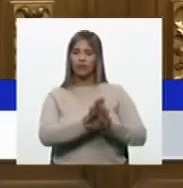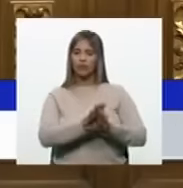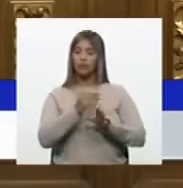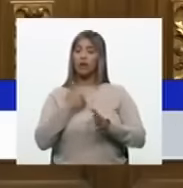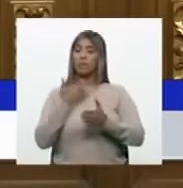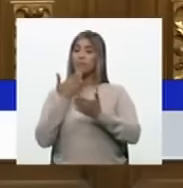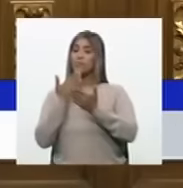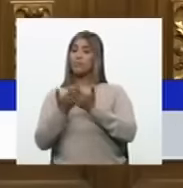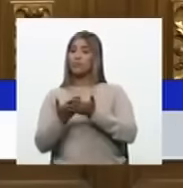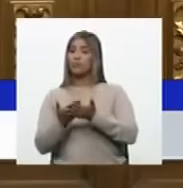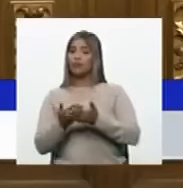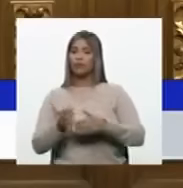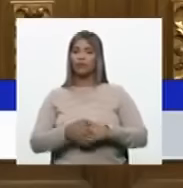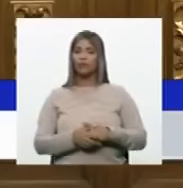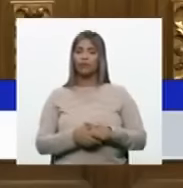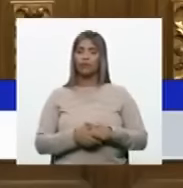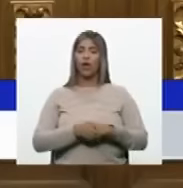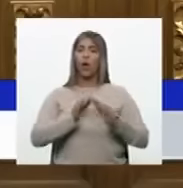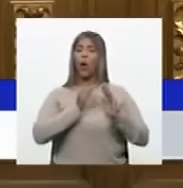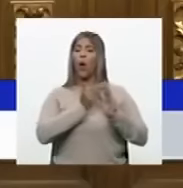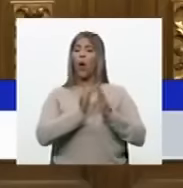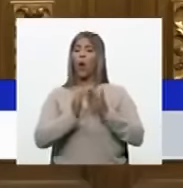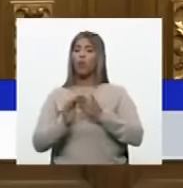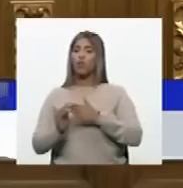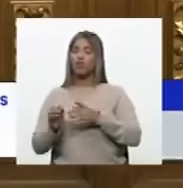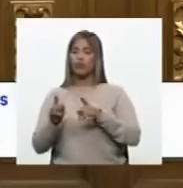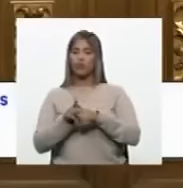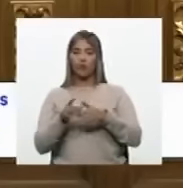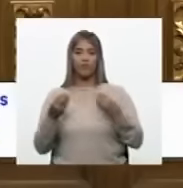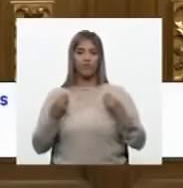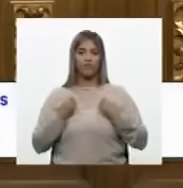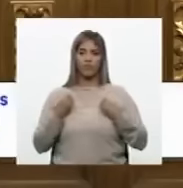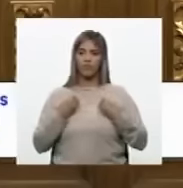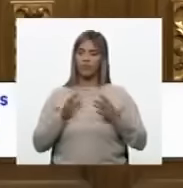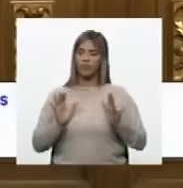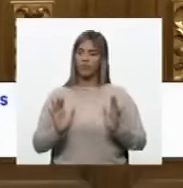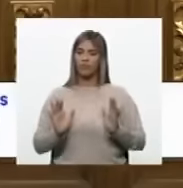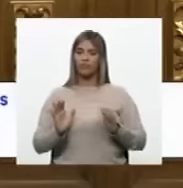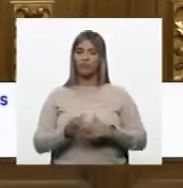encomendó las comunas como a su vida.